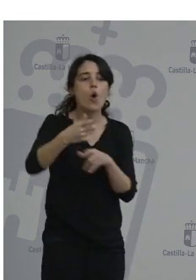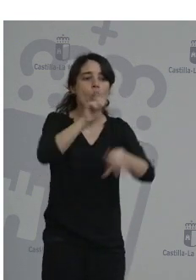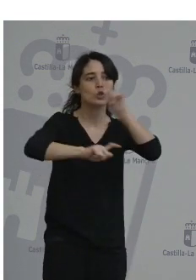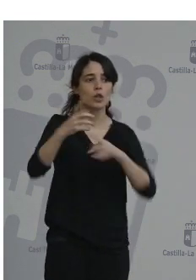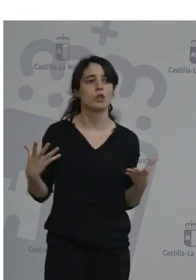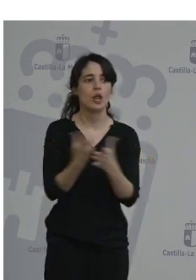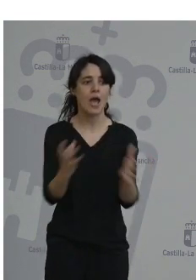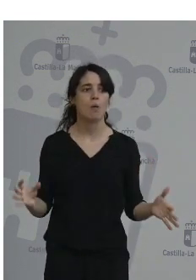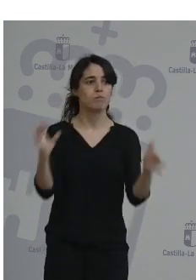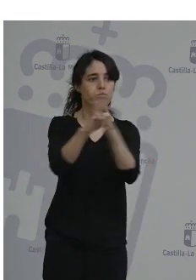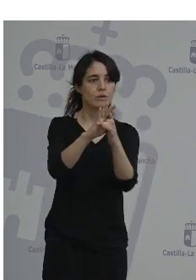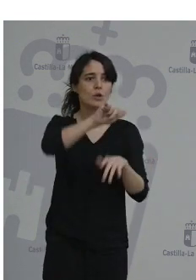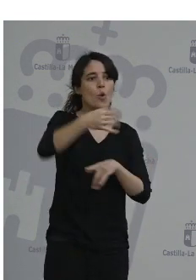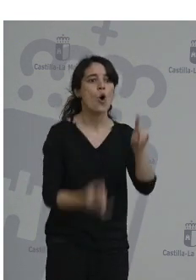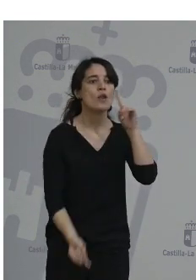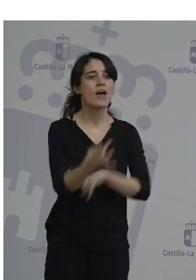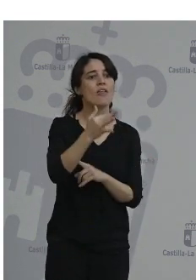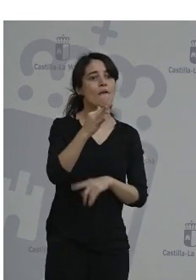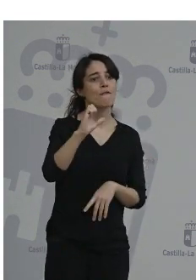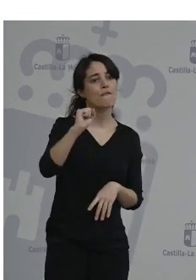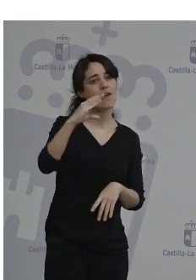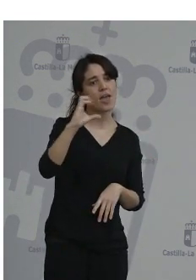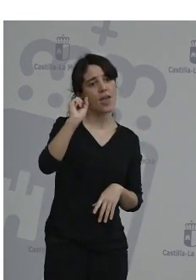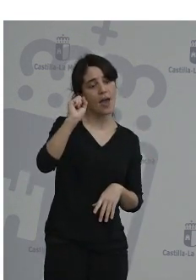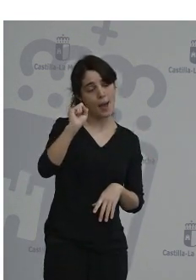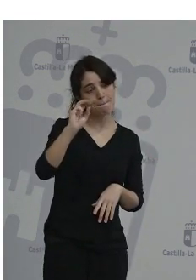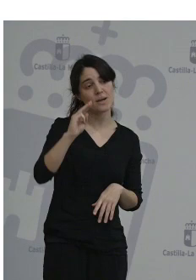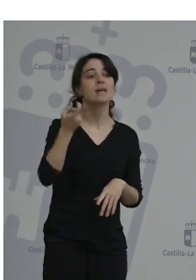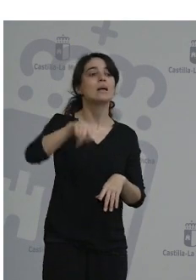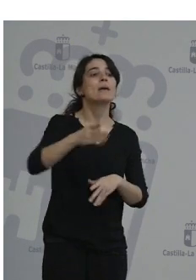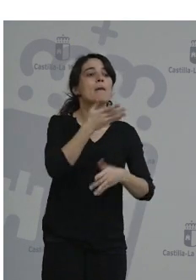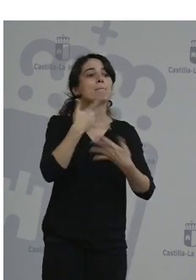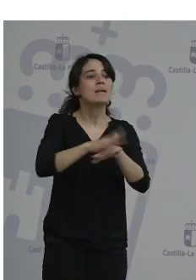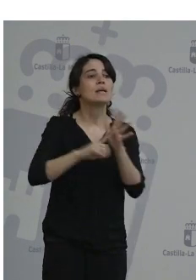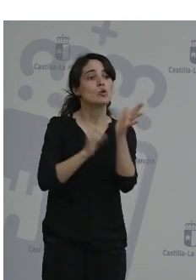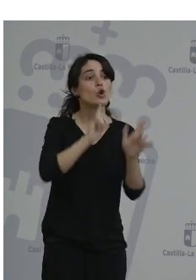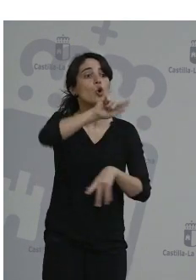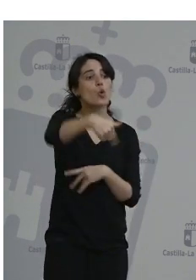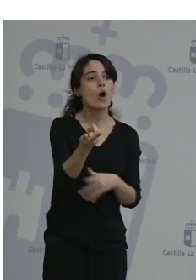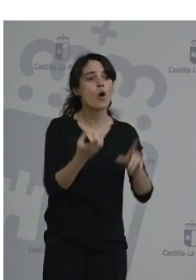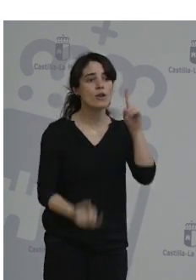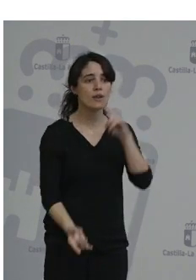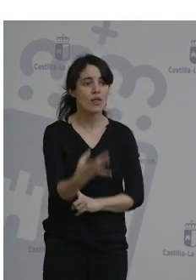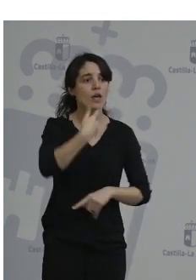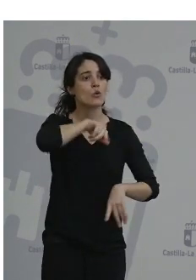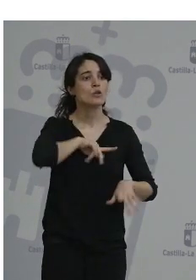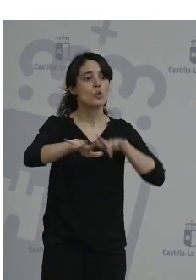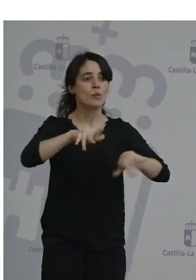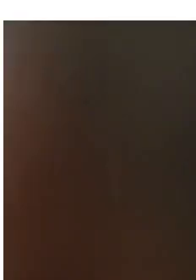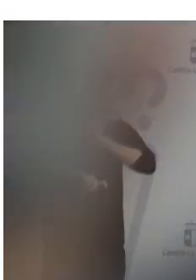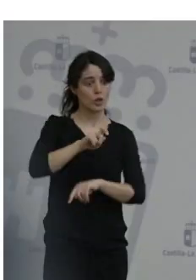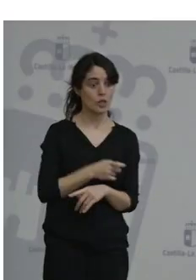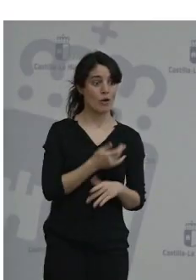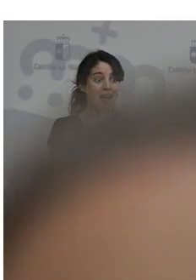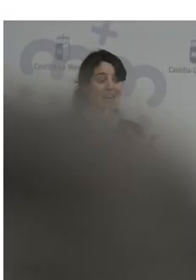nació FEAPS hoy en plena inclusión, nació nuestro movimiento asociativo. Pues gracias a aquellos pioneros, a esa incógnita